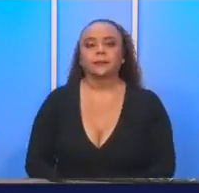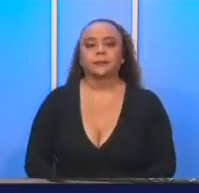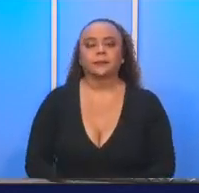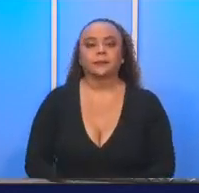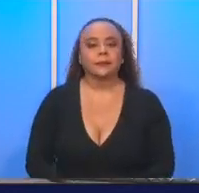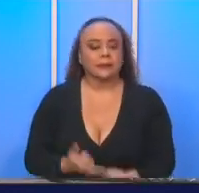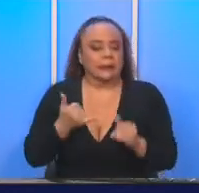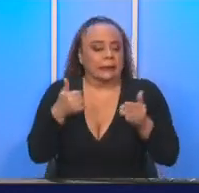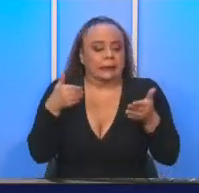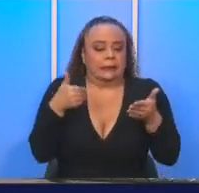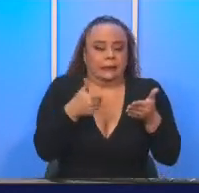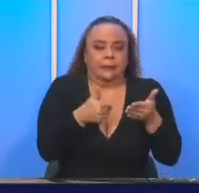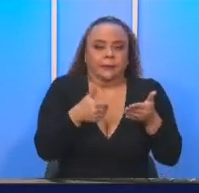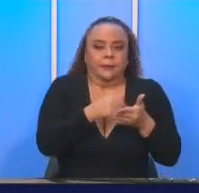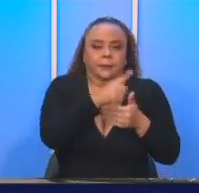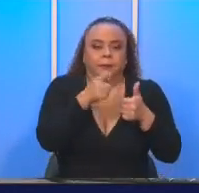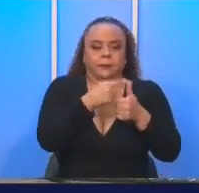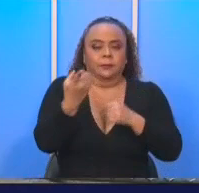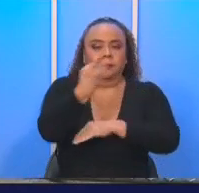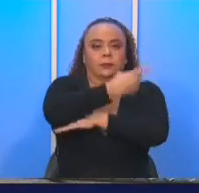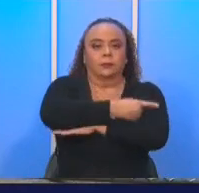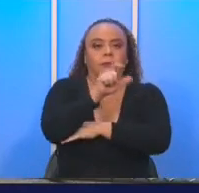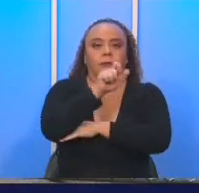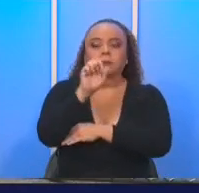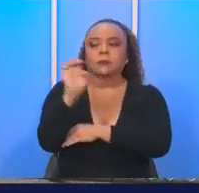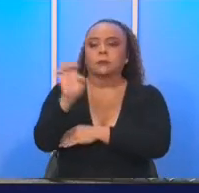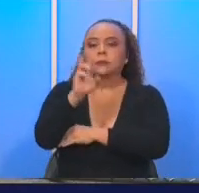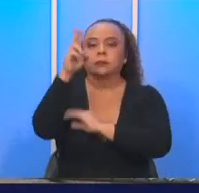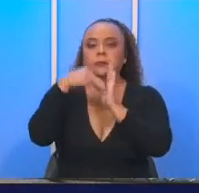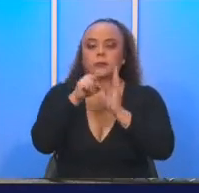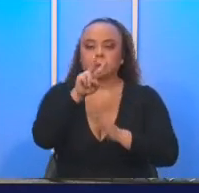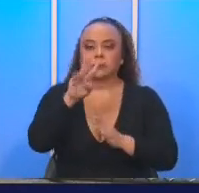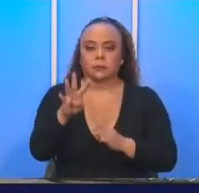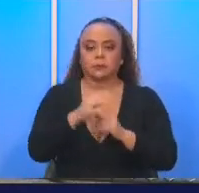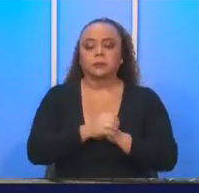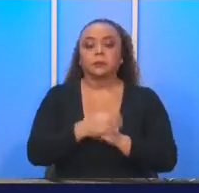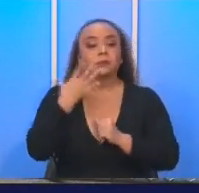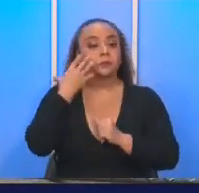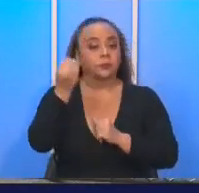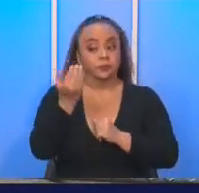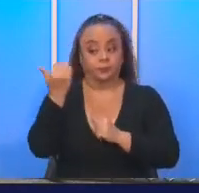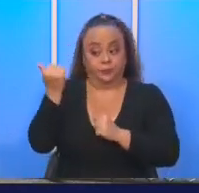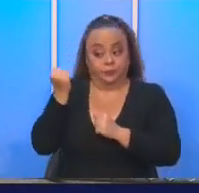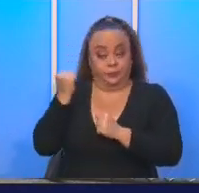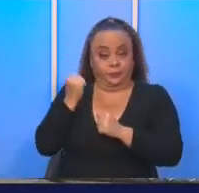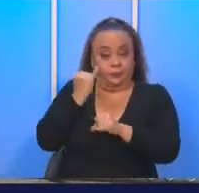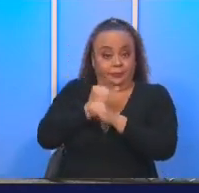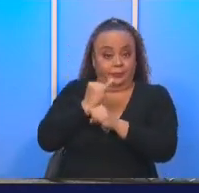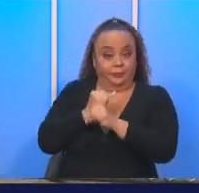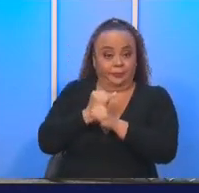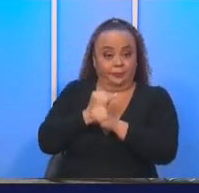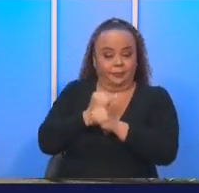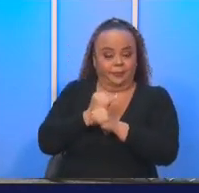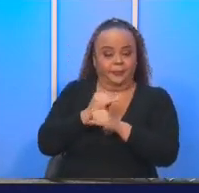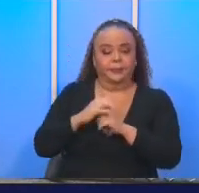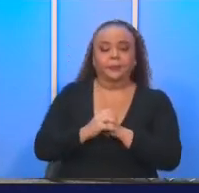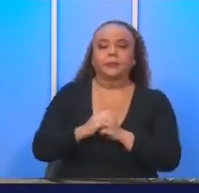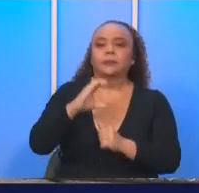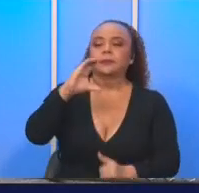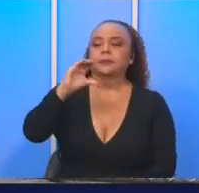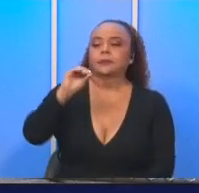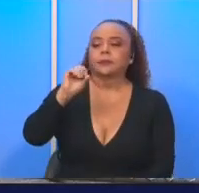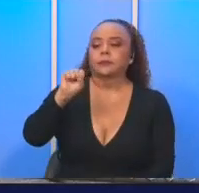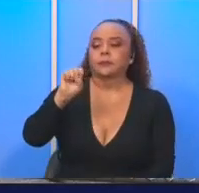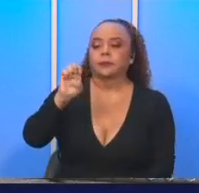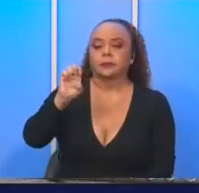nos acercamos a los primeros días del mes de enero del 2024, a las afueras de esta institución que es justamente el Consejo